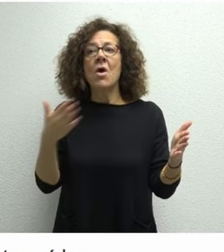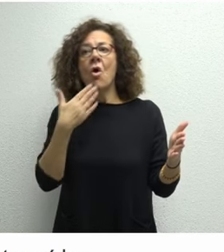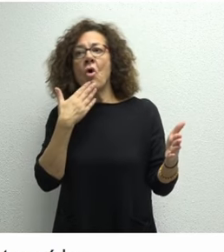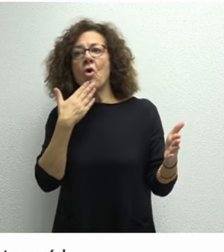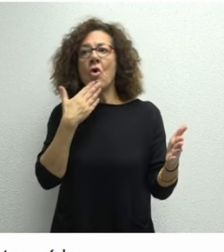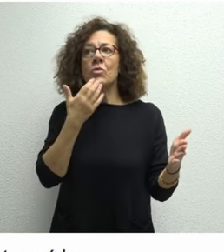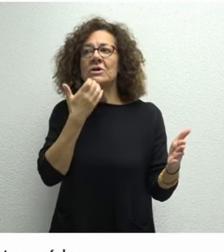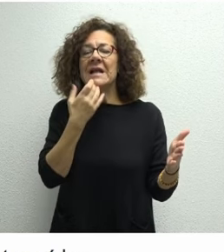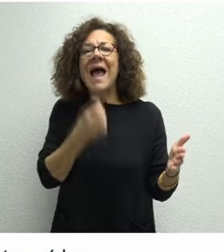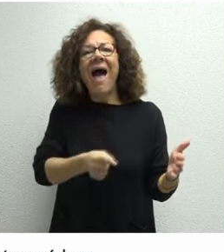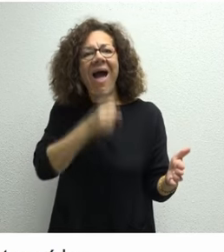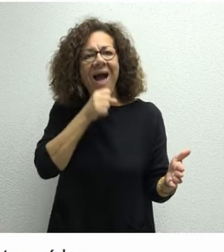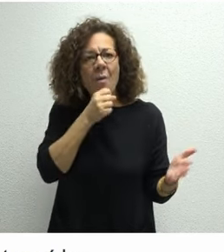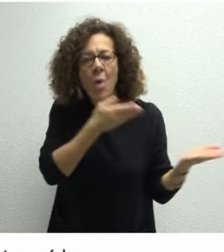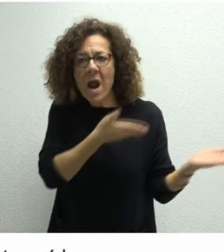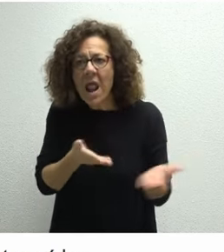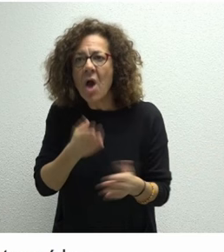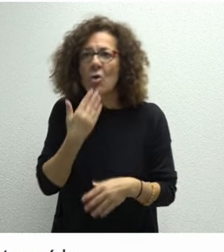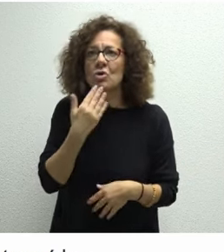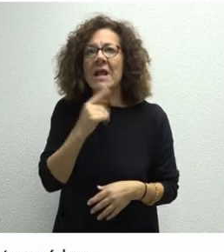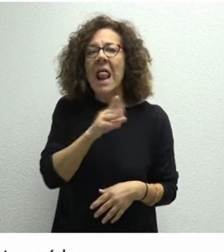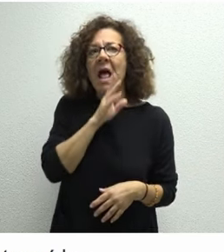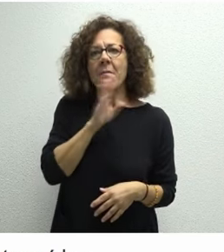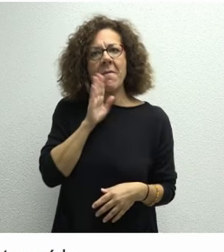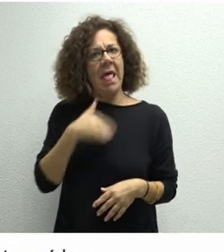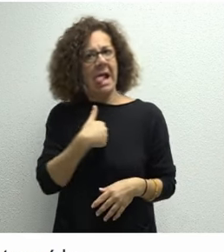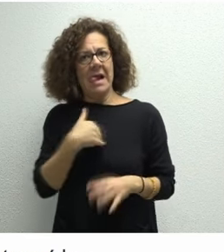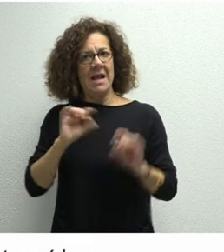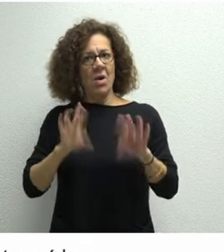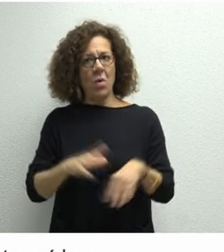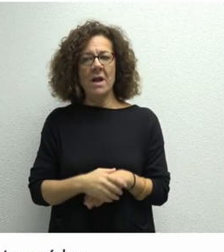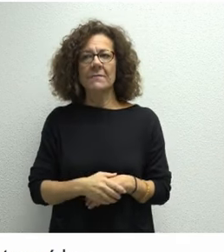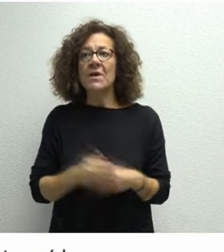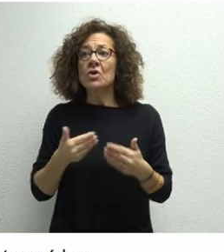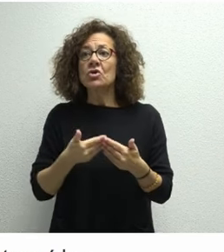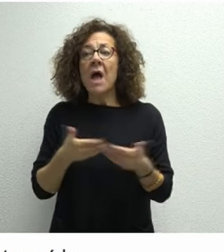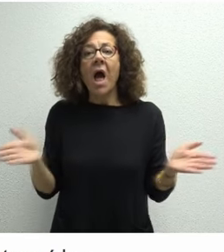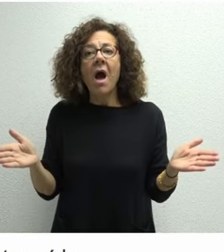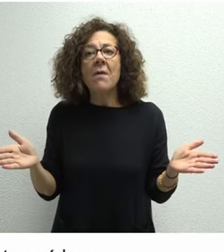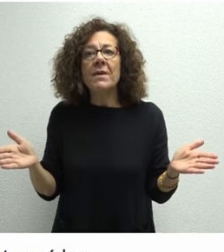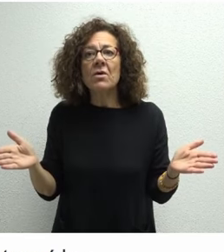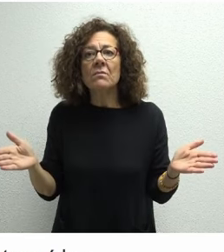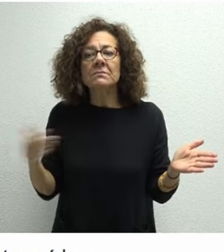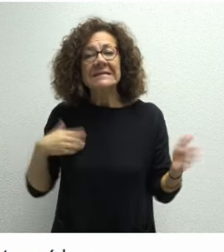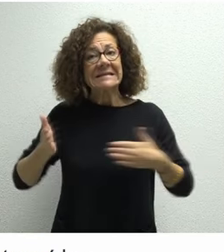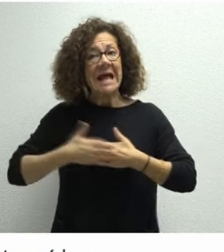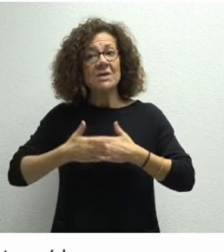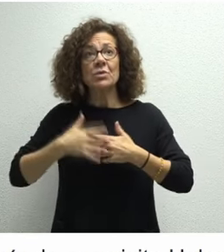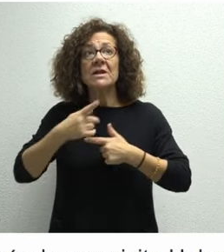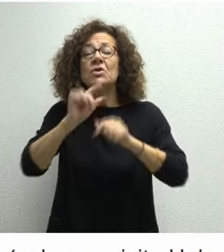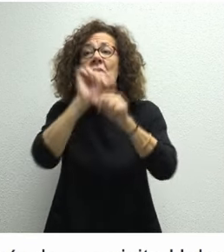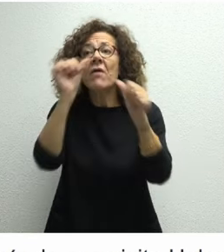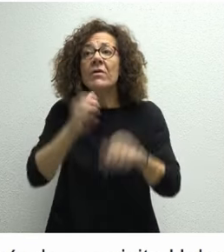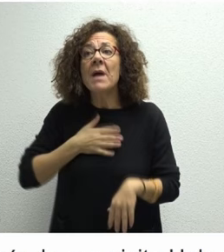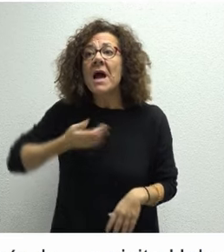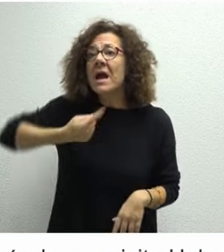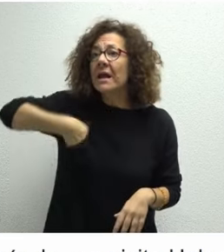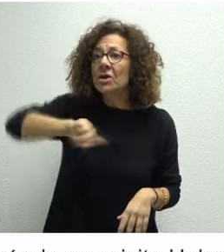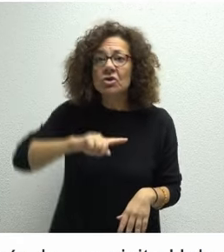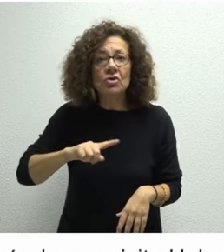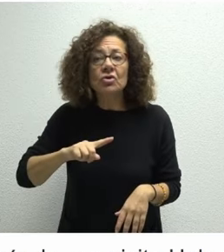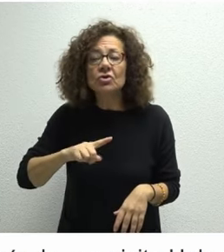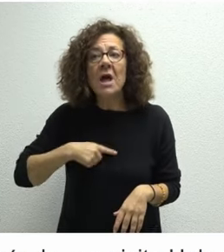abuela del niño como si fuera la mamá eh nos abrió las puertas de una manera que nosotros no